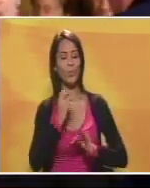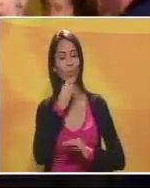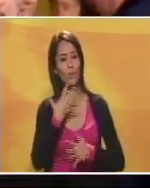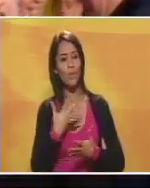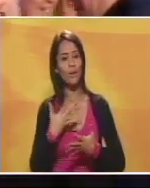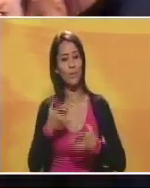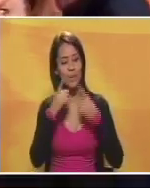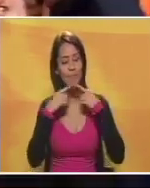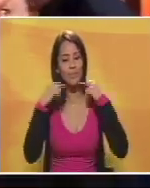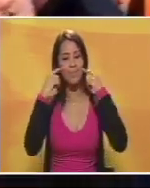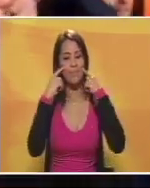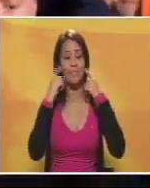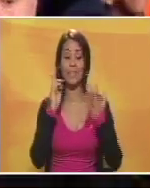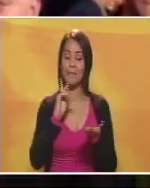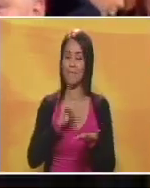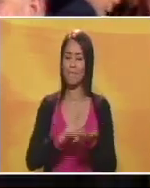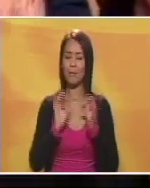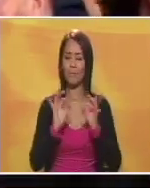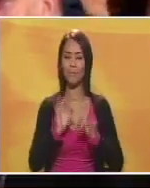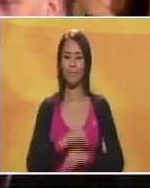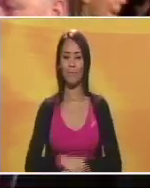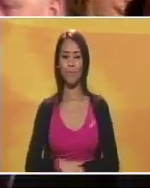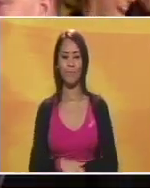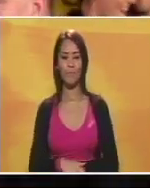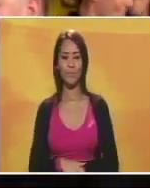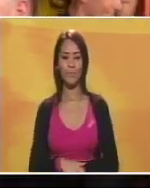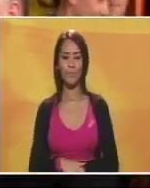motivos para sonreír y salir adelante.